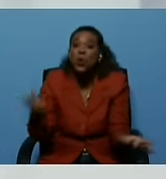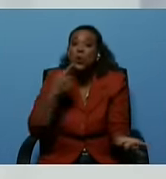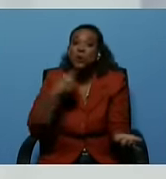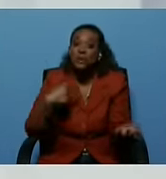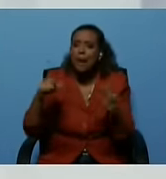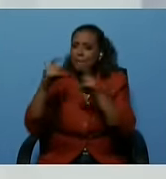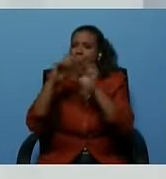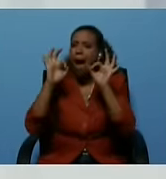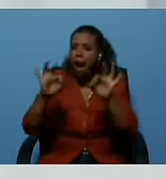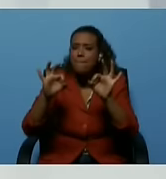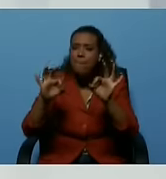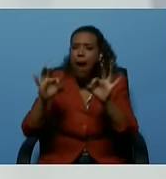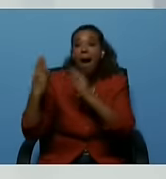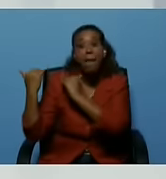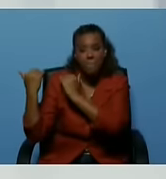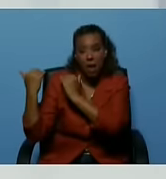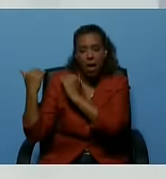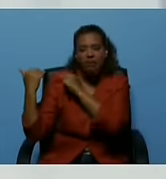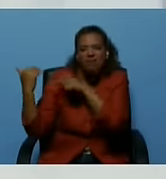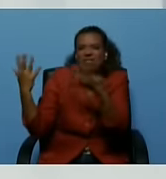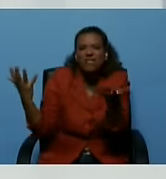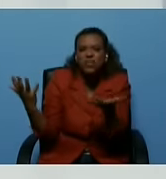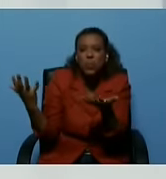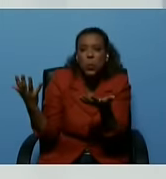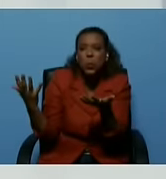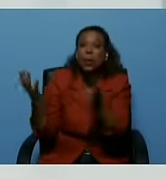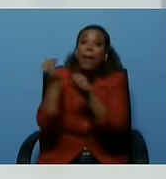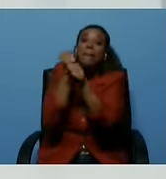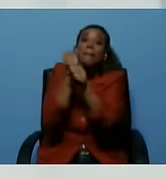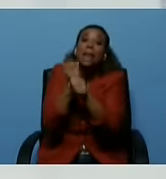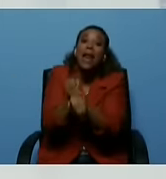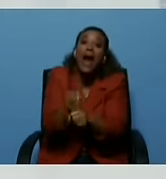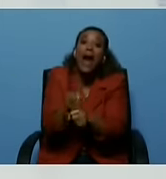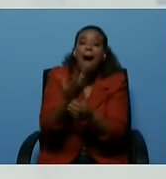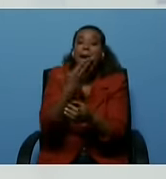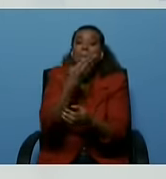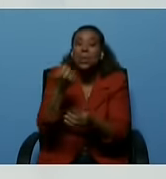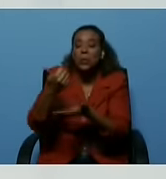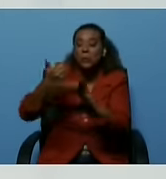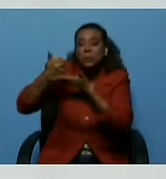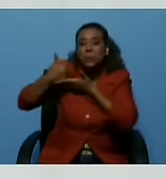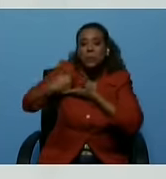palabra, la esperanza es esperar lo mejor.